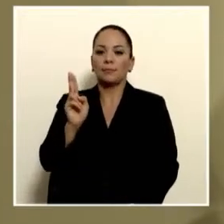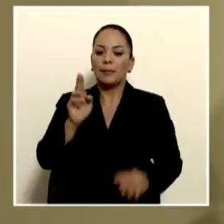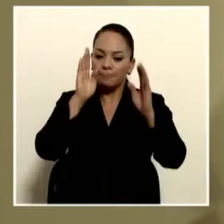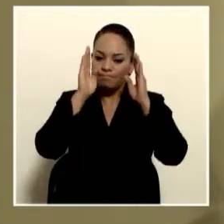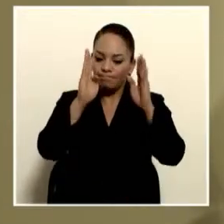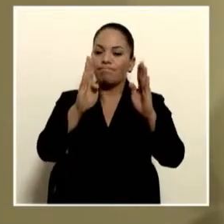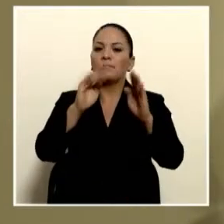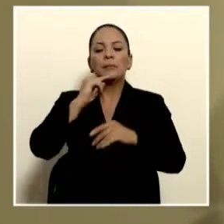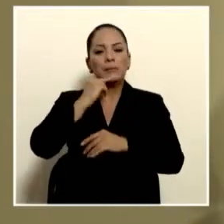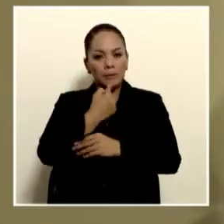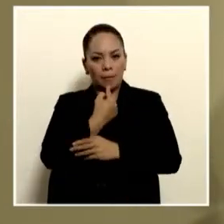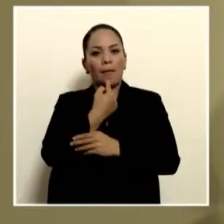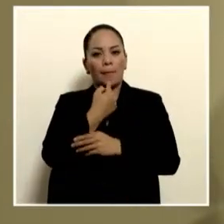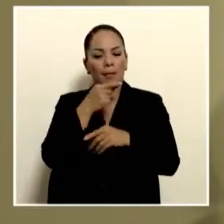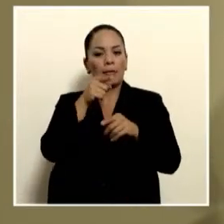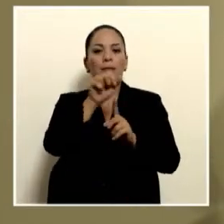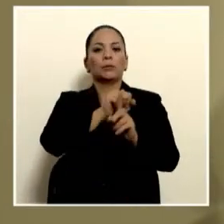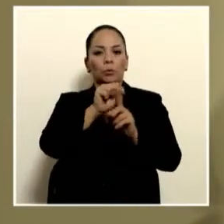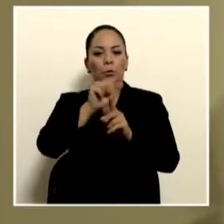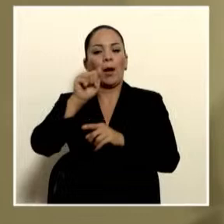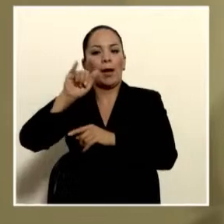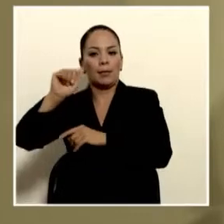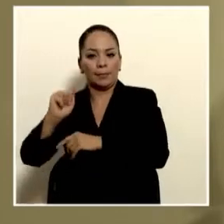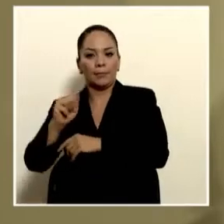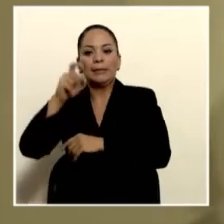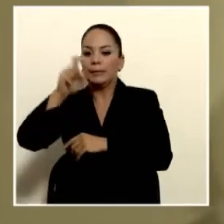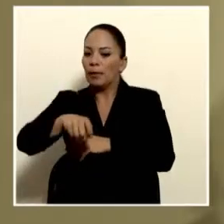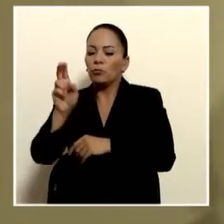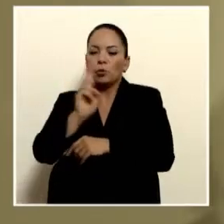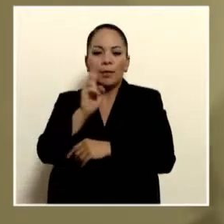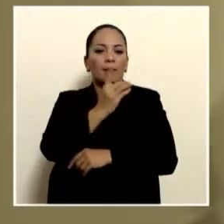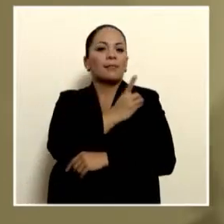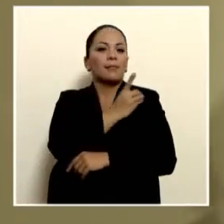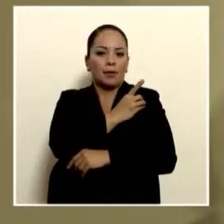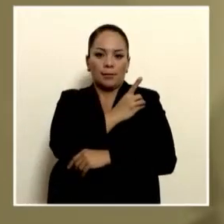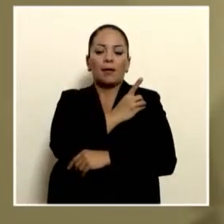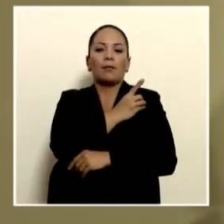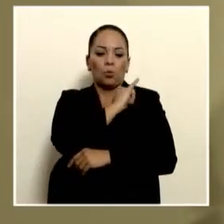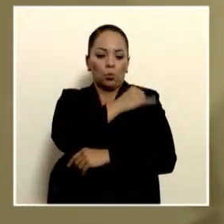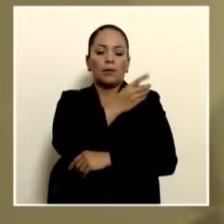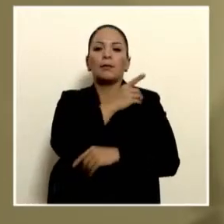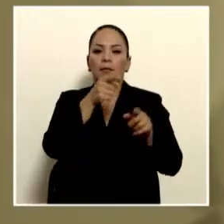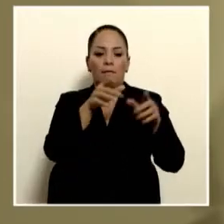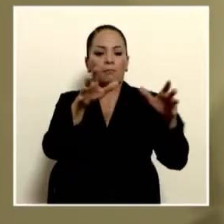intervención seria, y por eso necesitábamos la junta directiva ya nombrada.